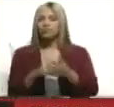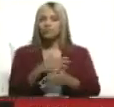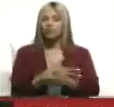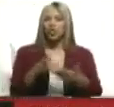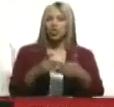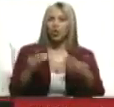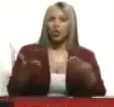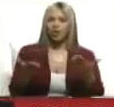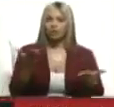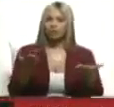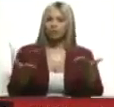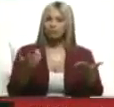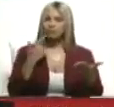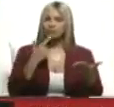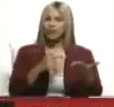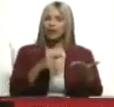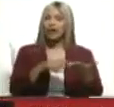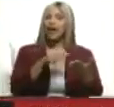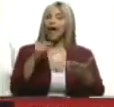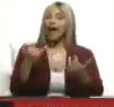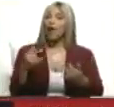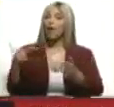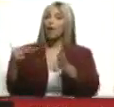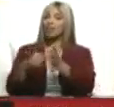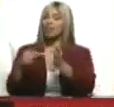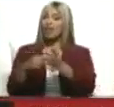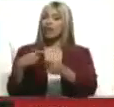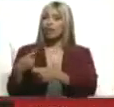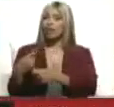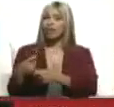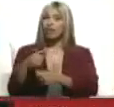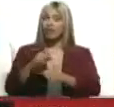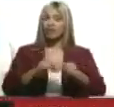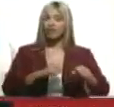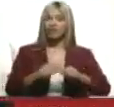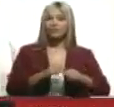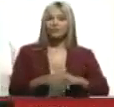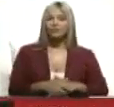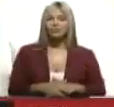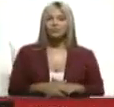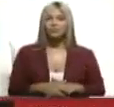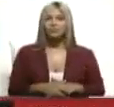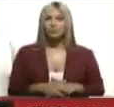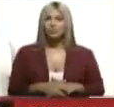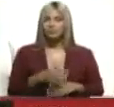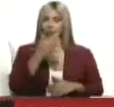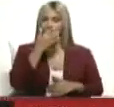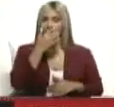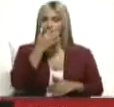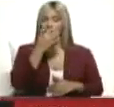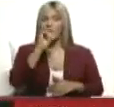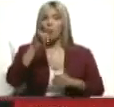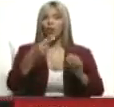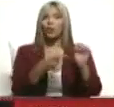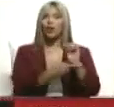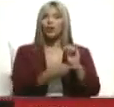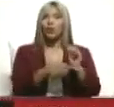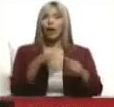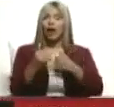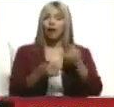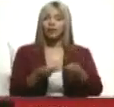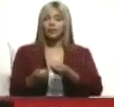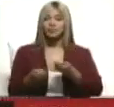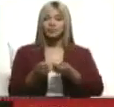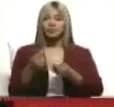millones de dólares. Es decir, el valor de las deudas que acumuló Citgo bajo la gestión en Citgo de Juan Guaidó,